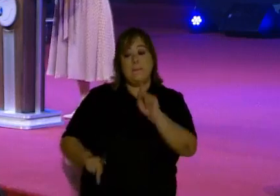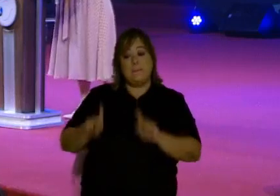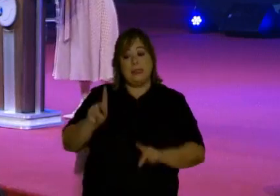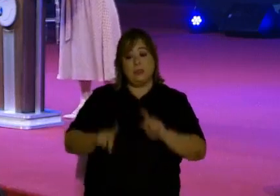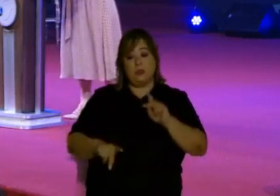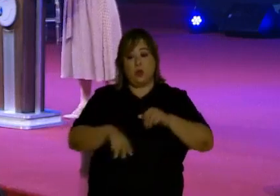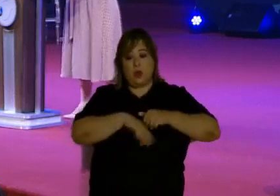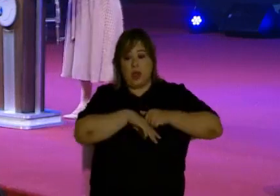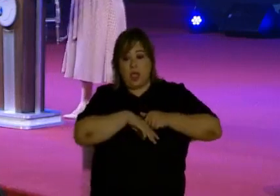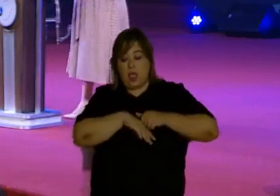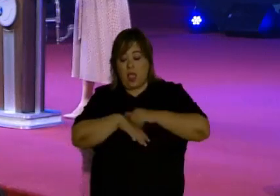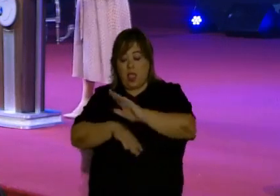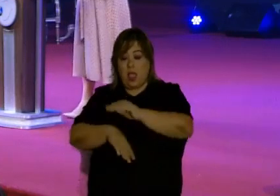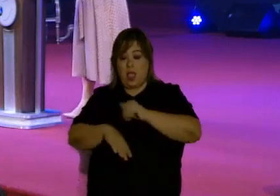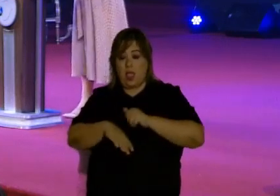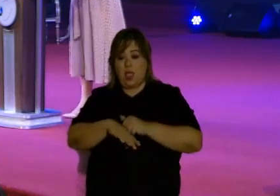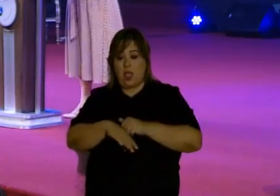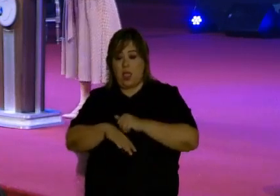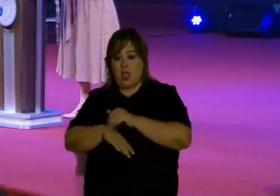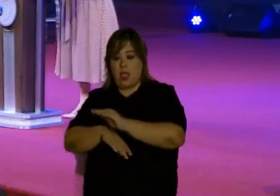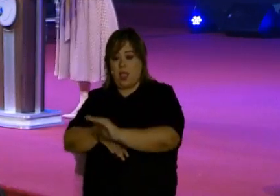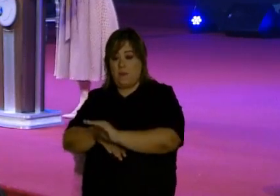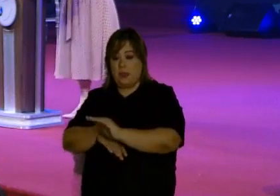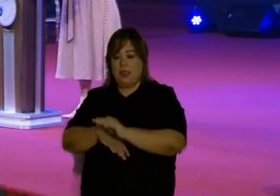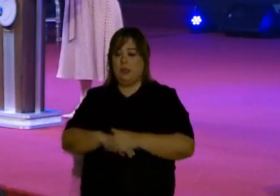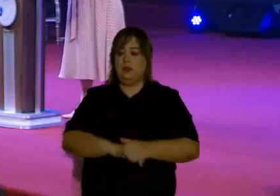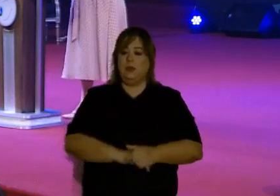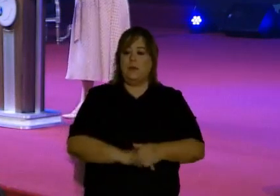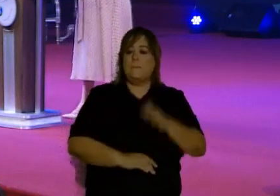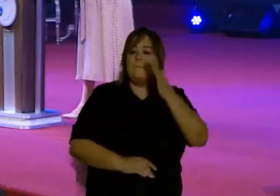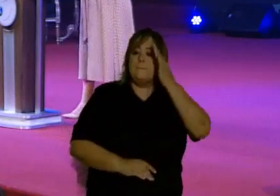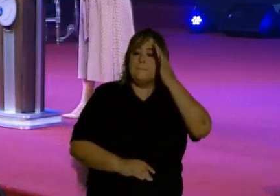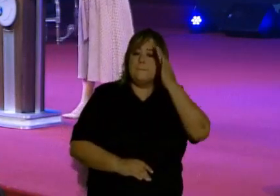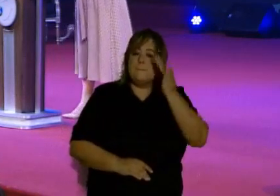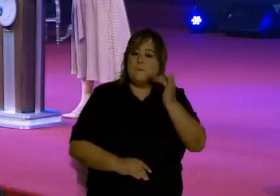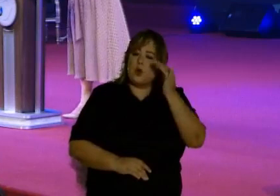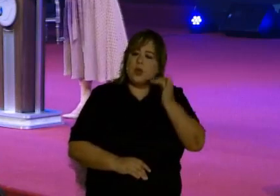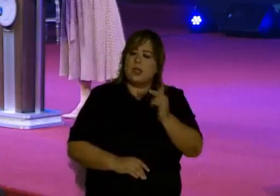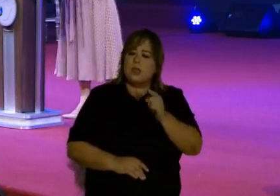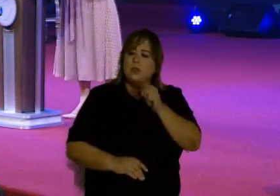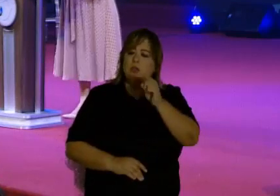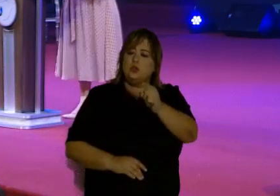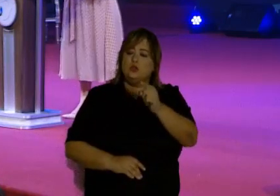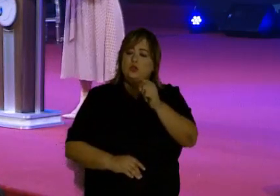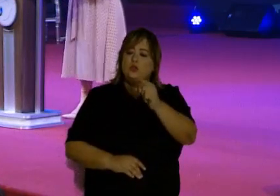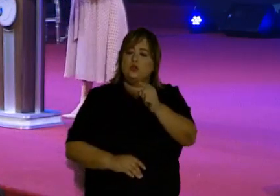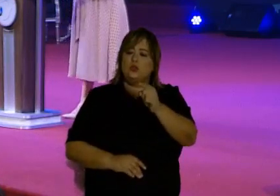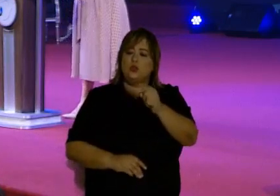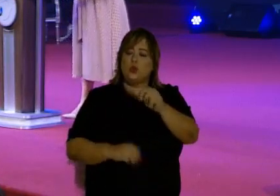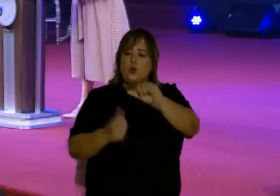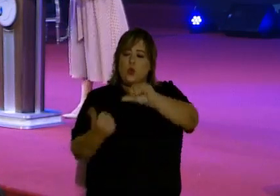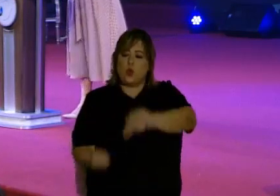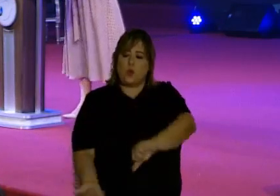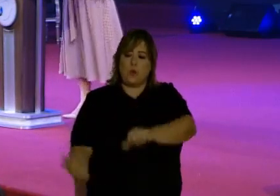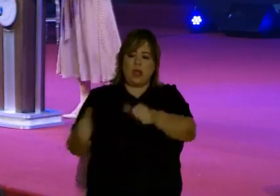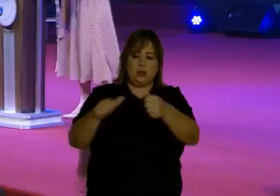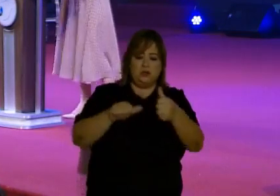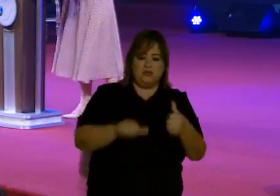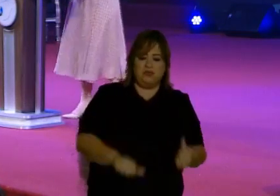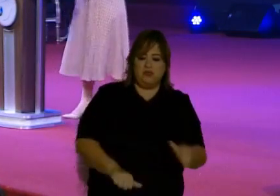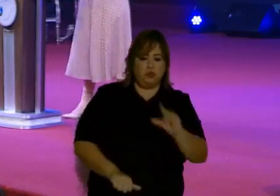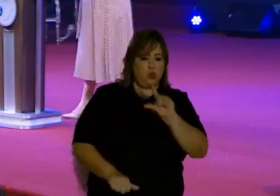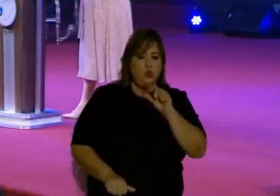eran de los fariseos y le preguntaron y le dijeron: ¿por qué pues bautizas si tú no eres ni el Cristo, ni Elías, ni el